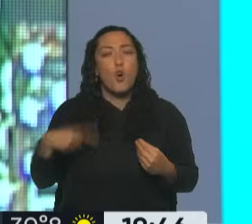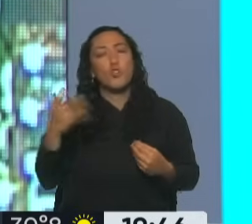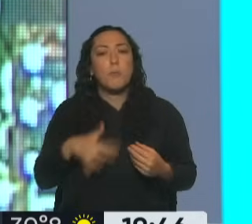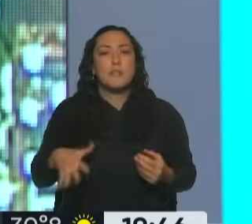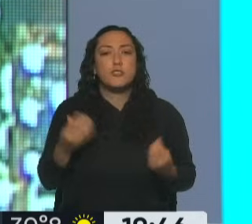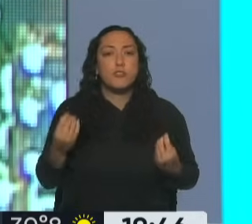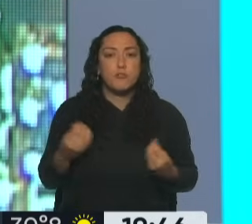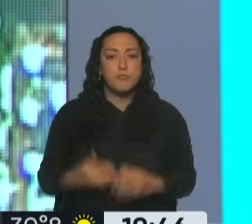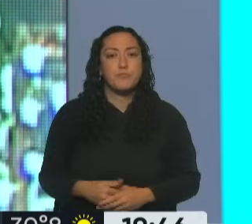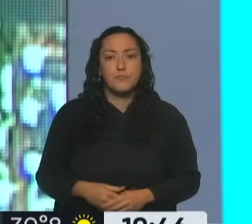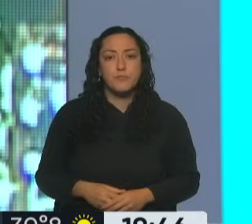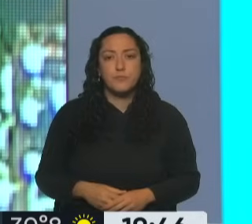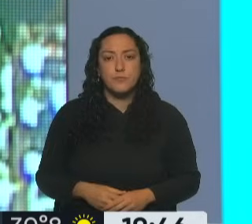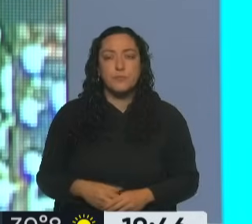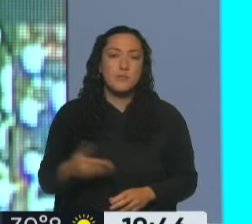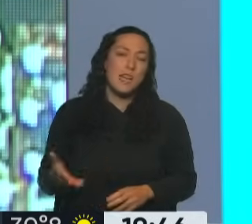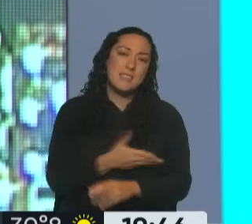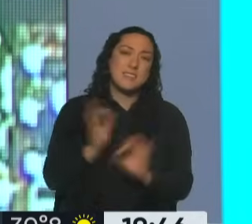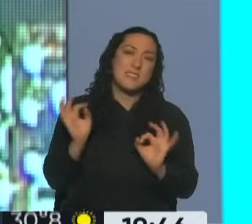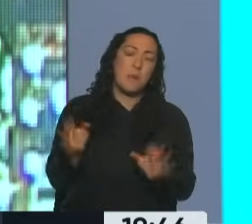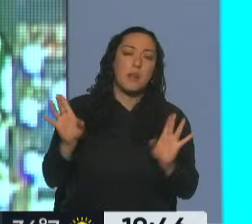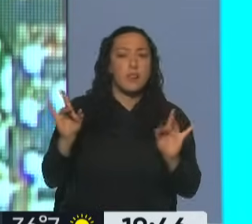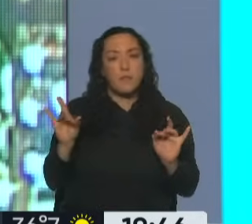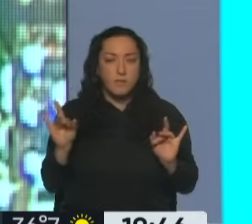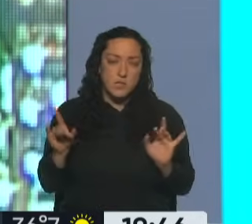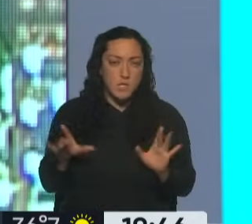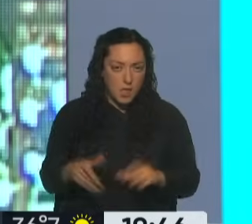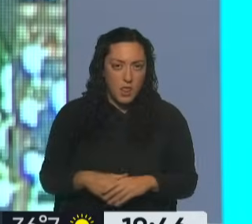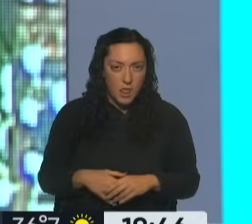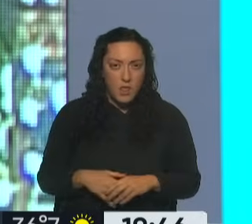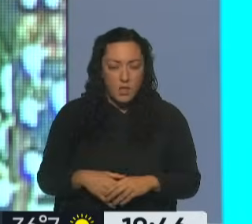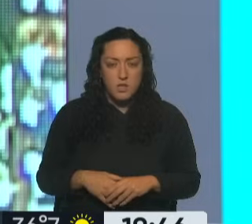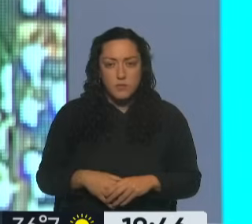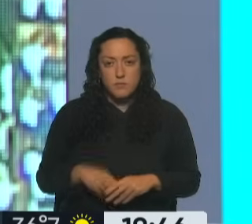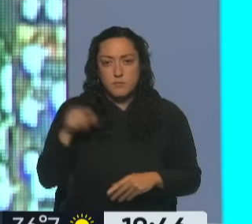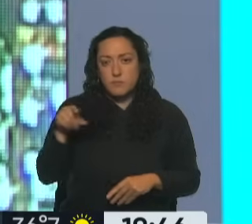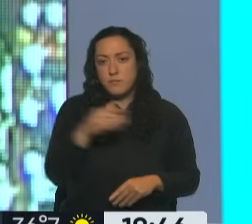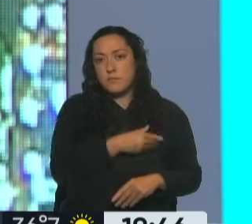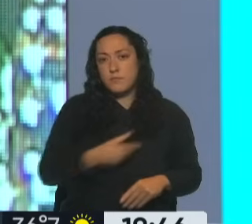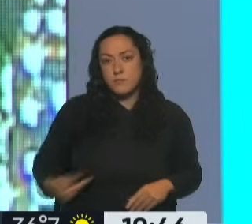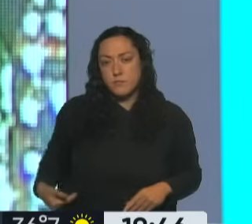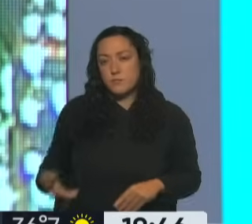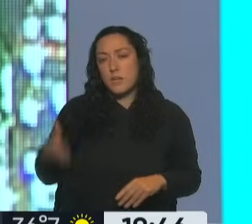Sí. Es muy difícil predecir eso, ¿no? Digamos que es un presidente al que